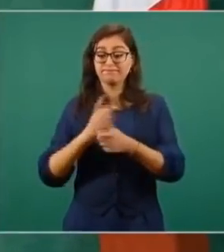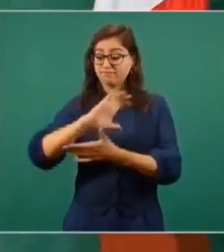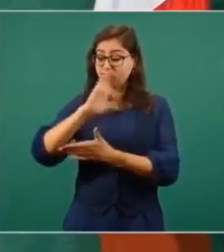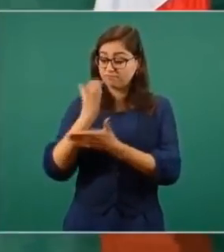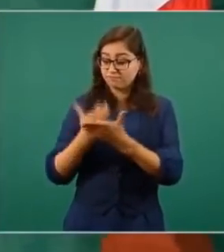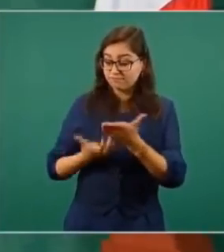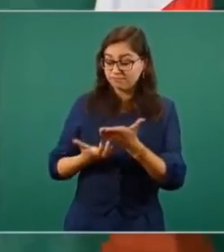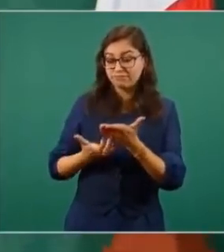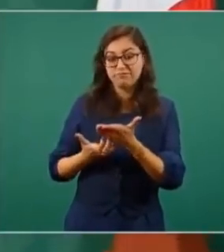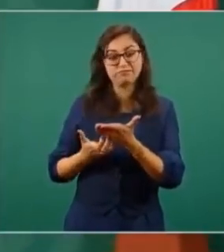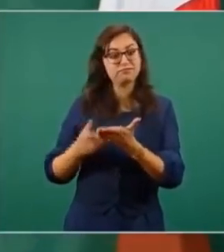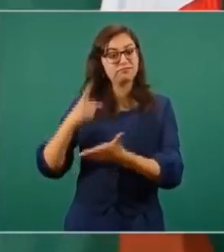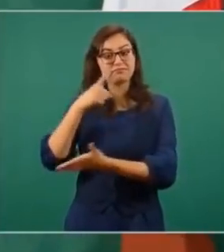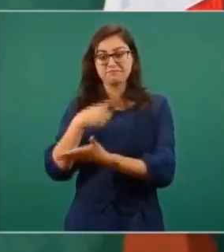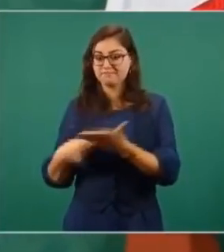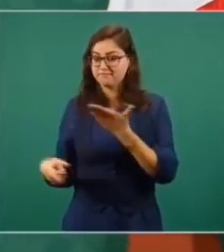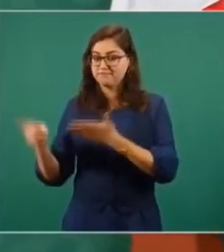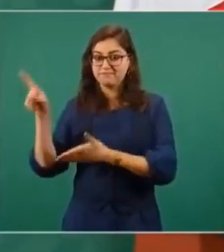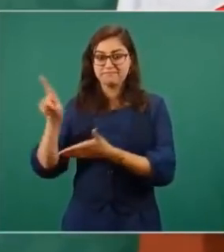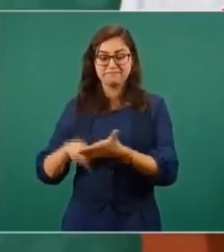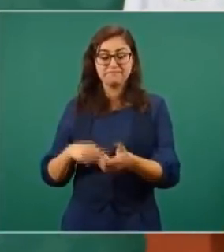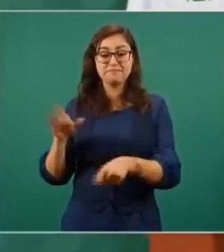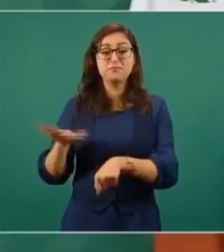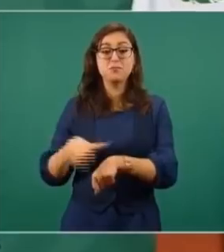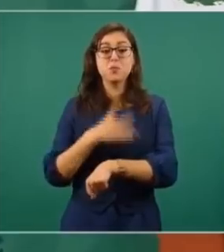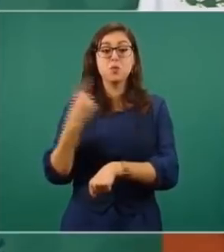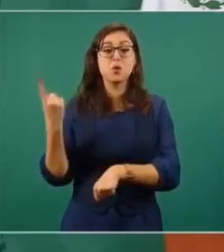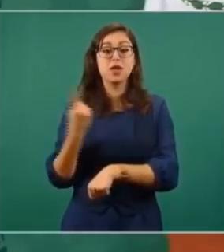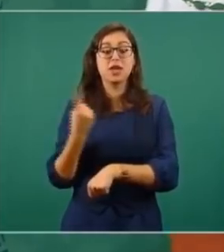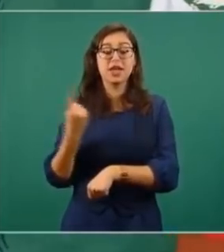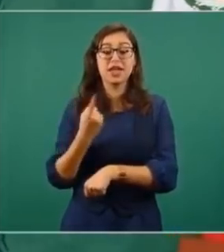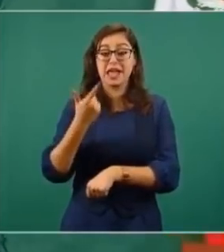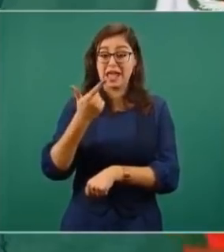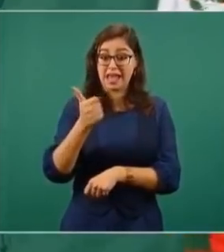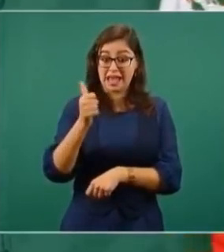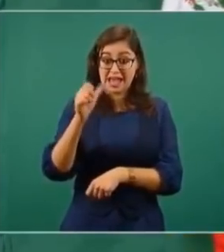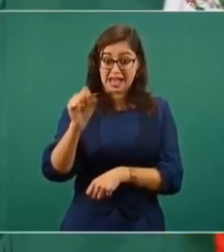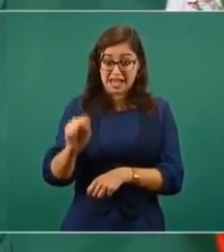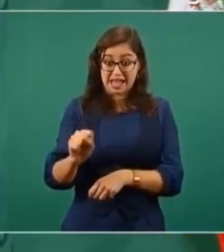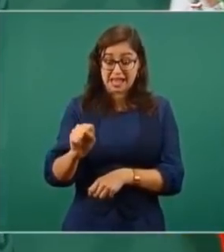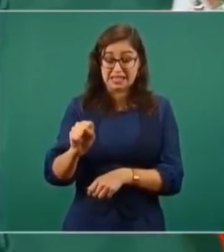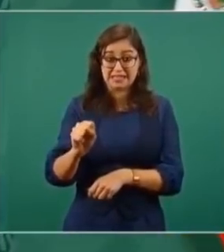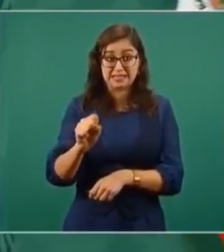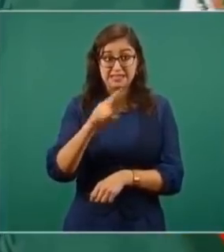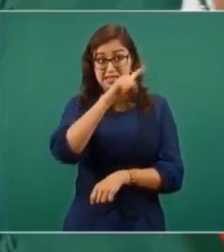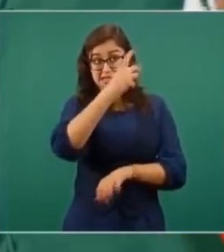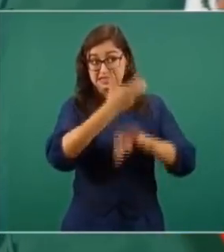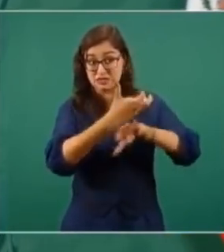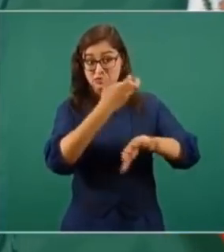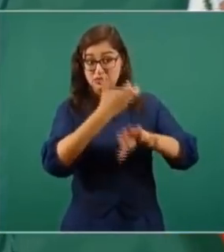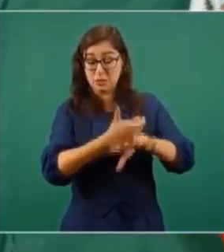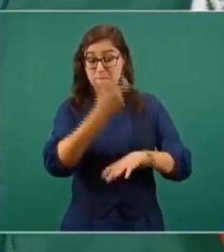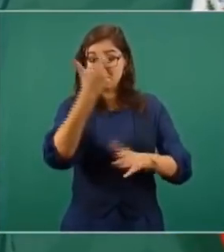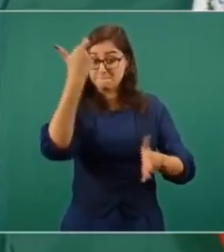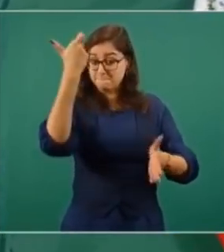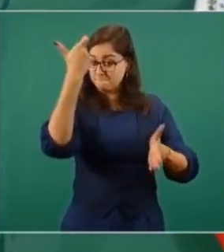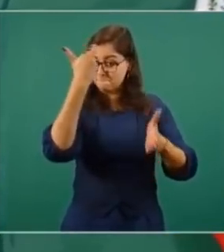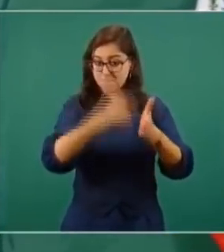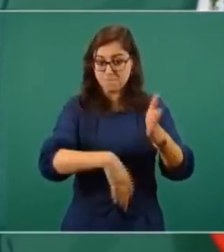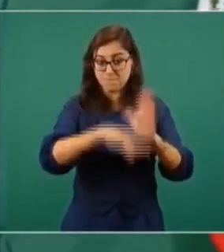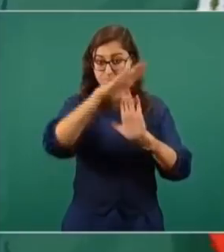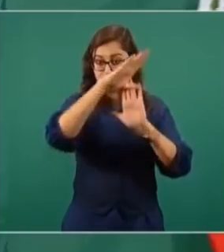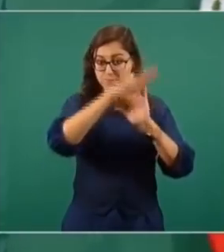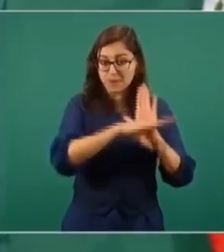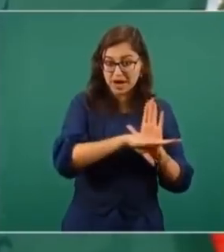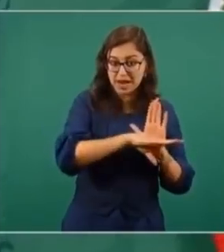porque baja el precio del gas en Estados Unidos y ya